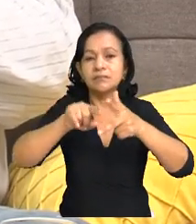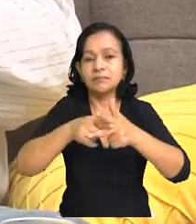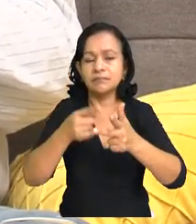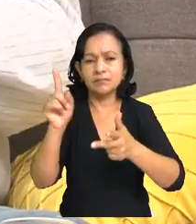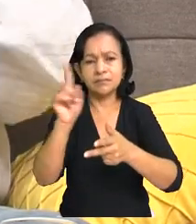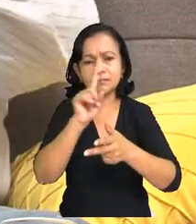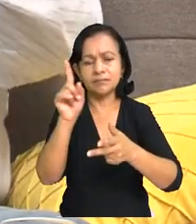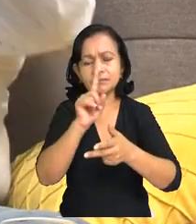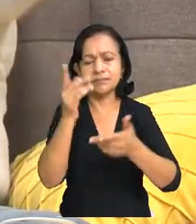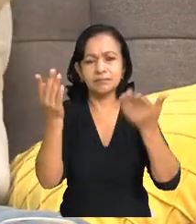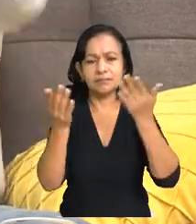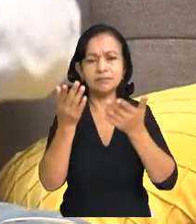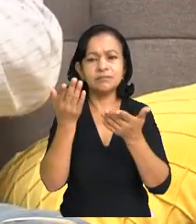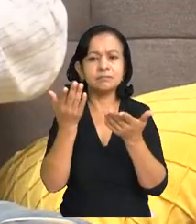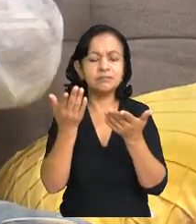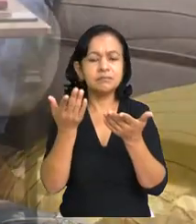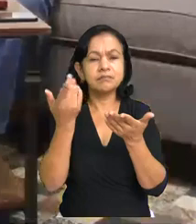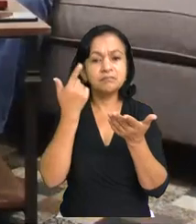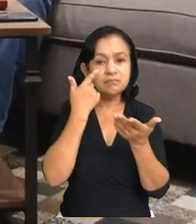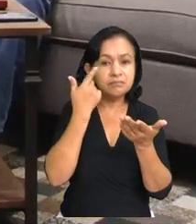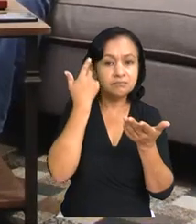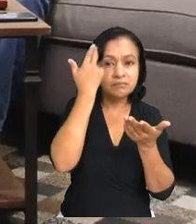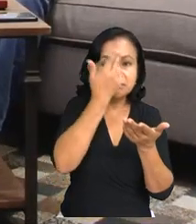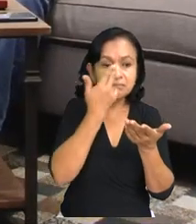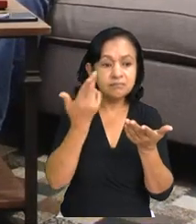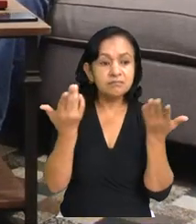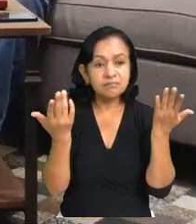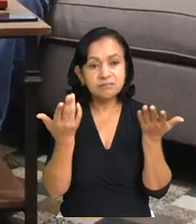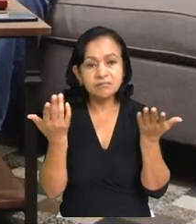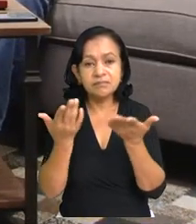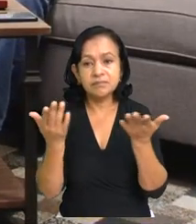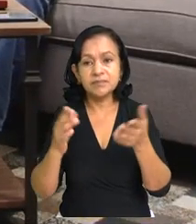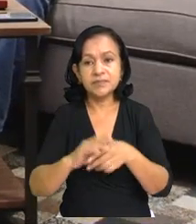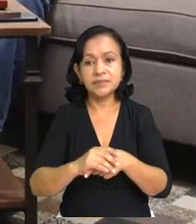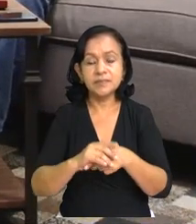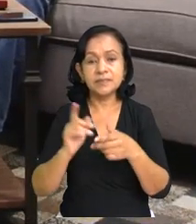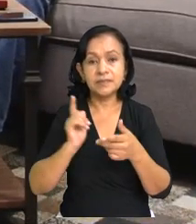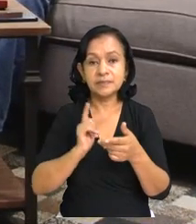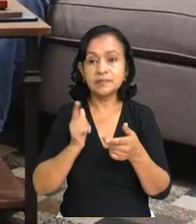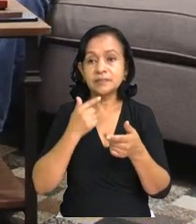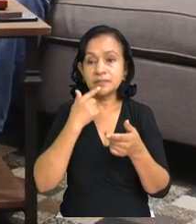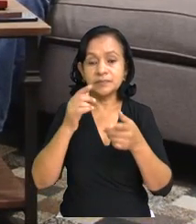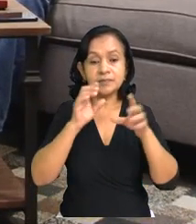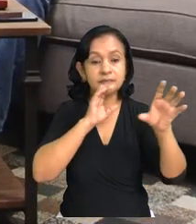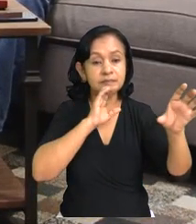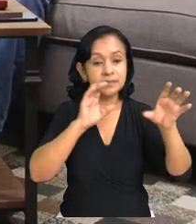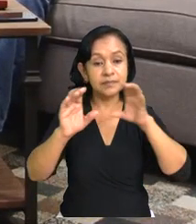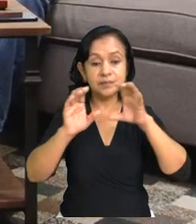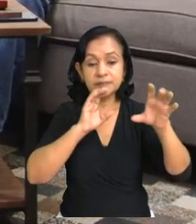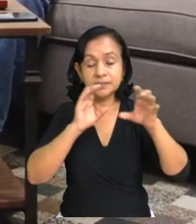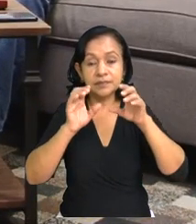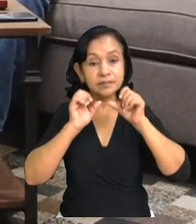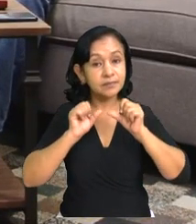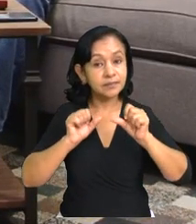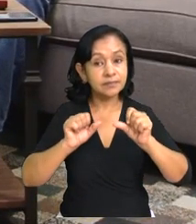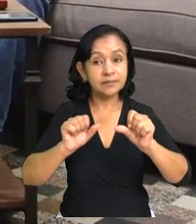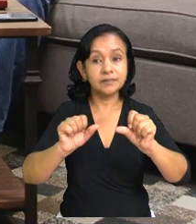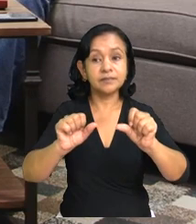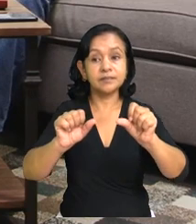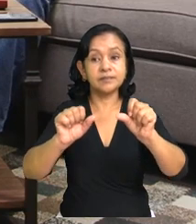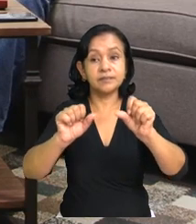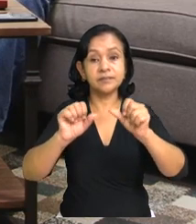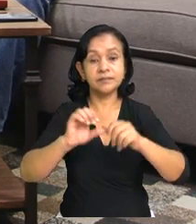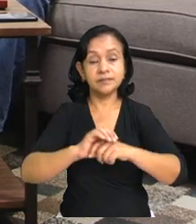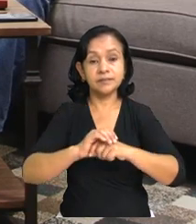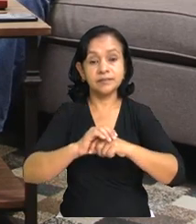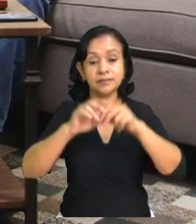Okay. Y a veces andan buscando las soluciones. Y entonces tenés que mantener una comunicación permanente tanto